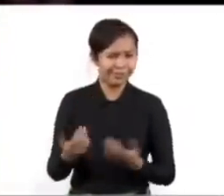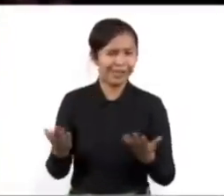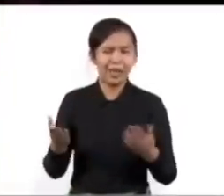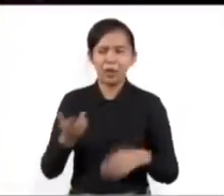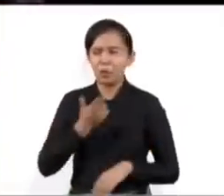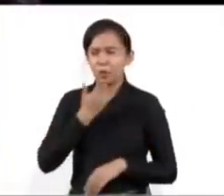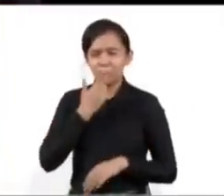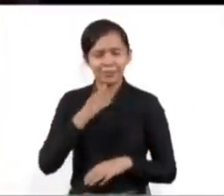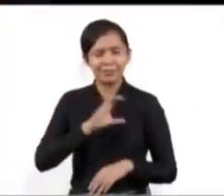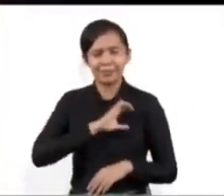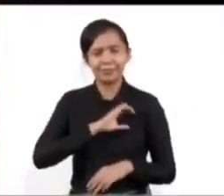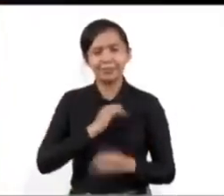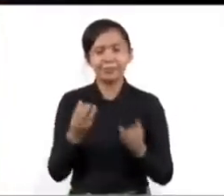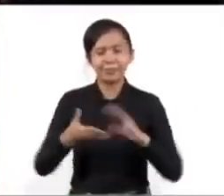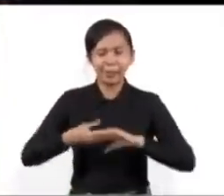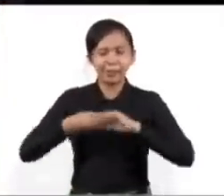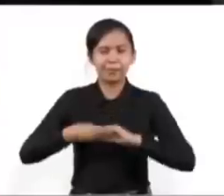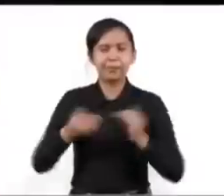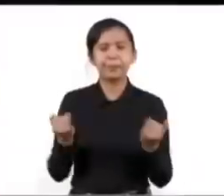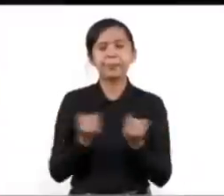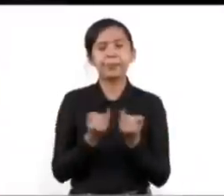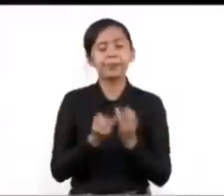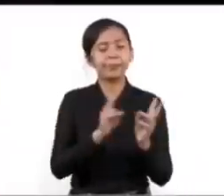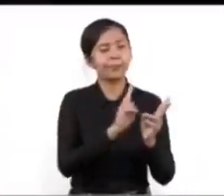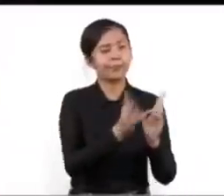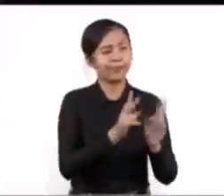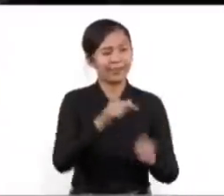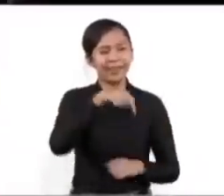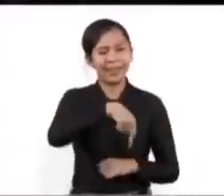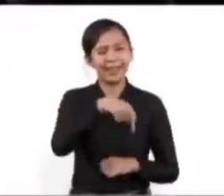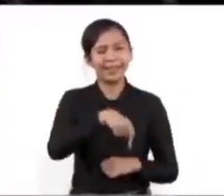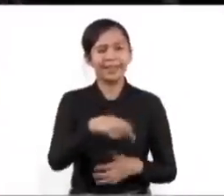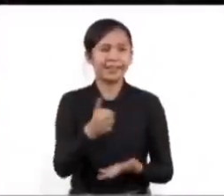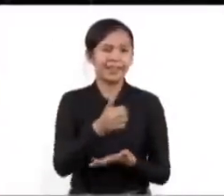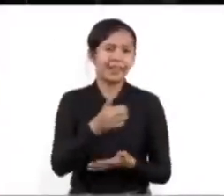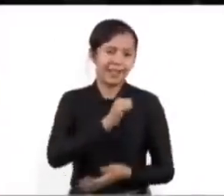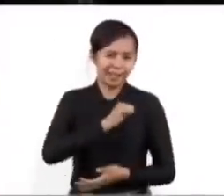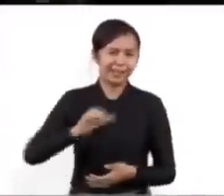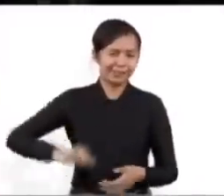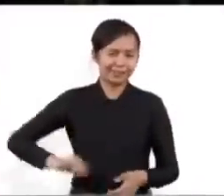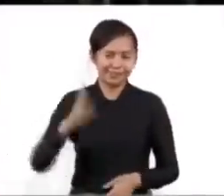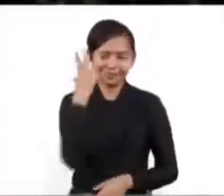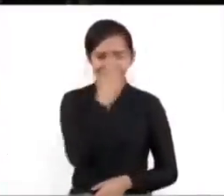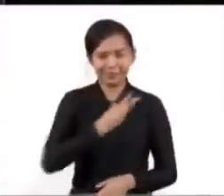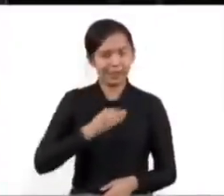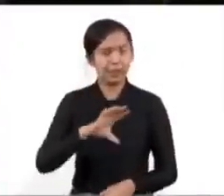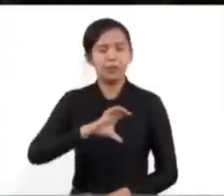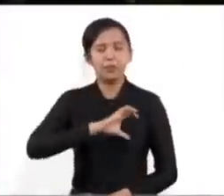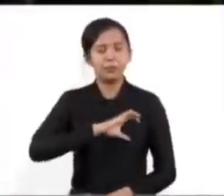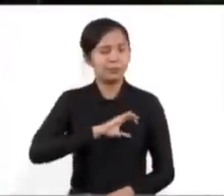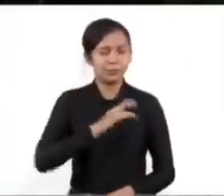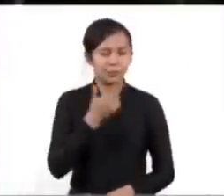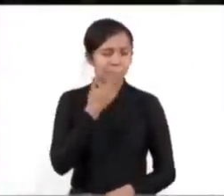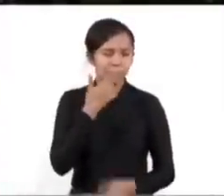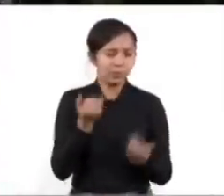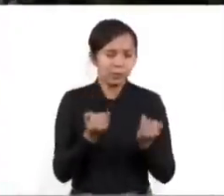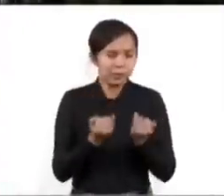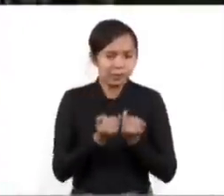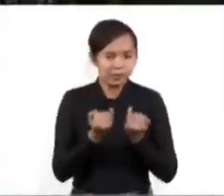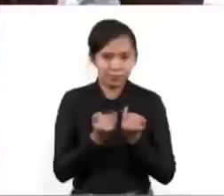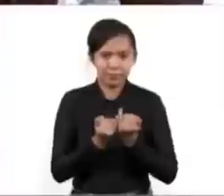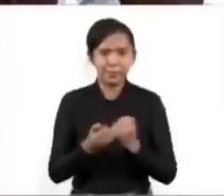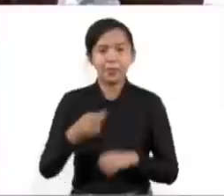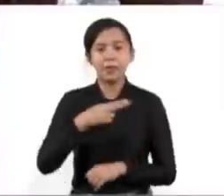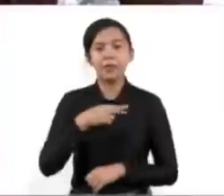cariño. Y sobre todo a todos los vecinos y vecinas de aquí, de esta bellísima alcaldía, todo mi cariño. Y realmente estoy